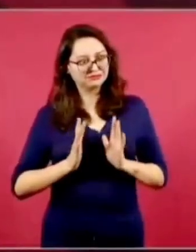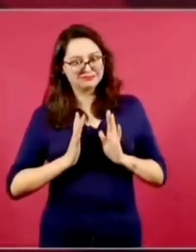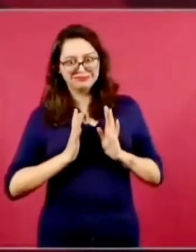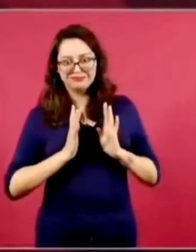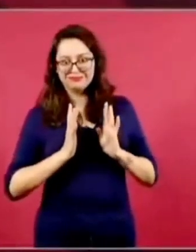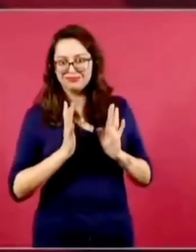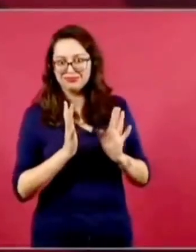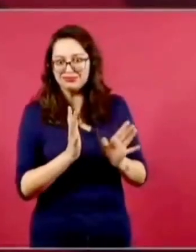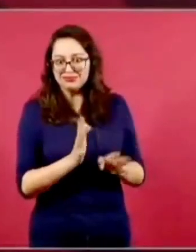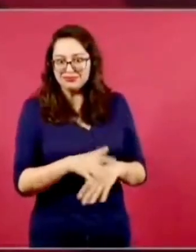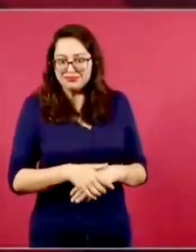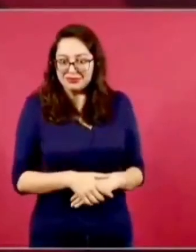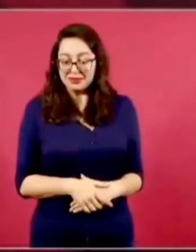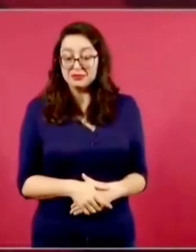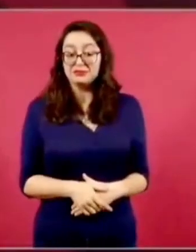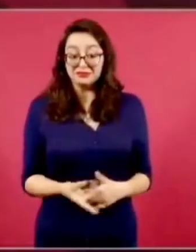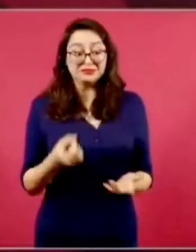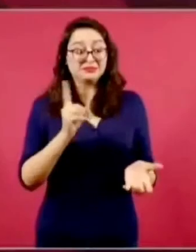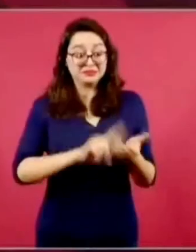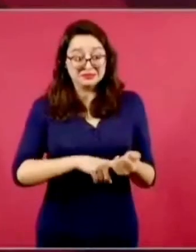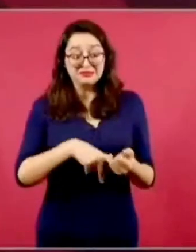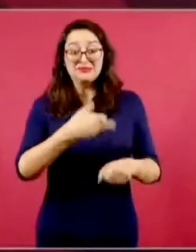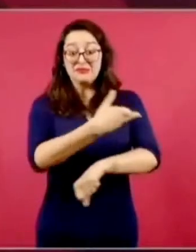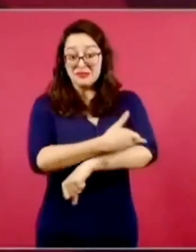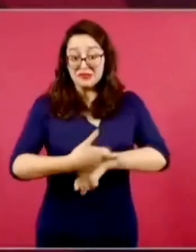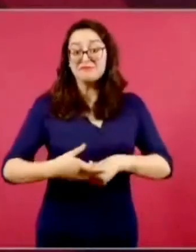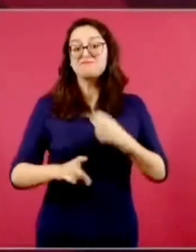porque el conservador